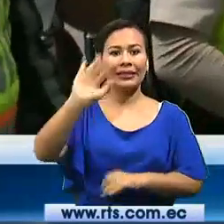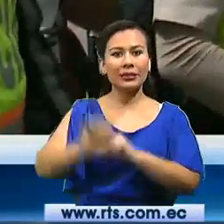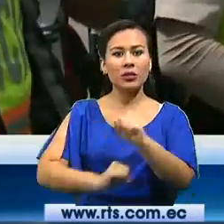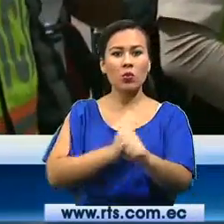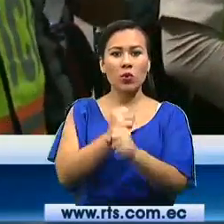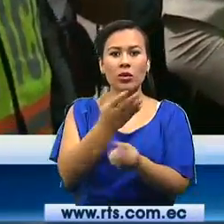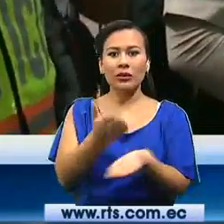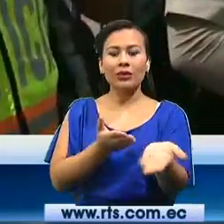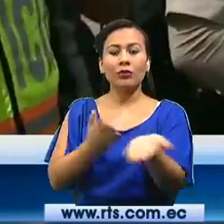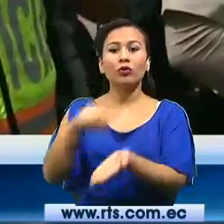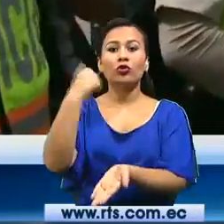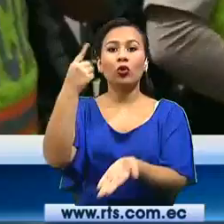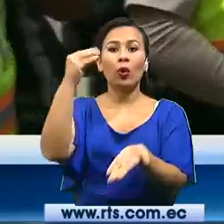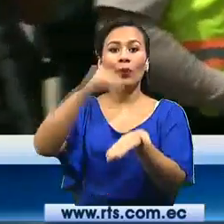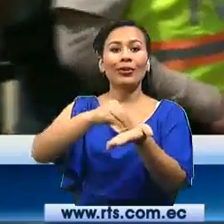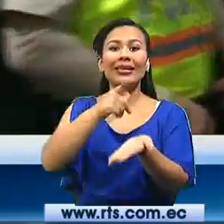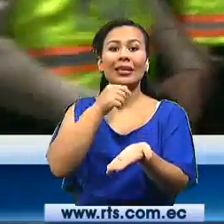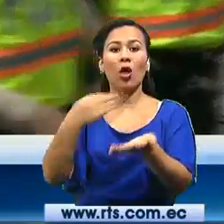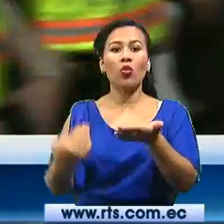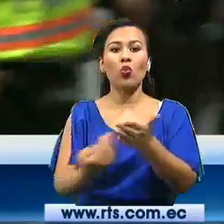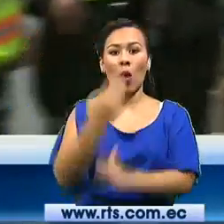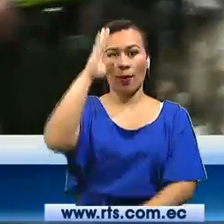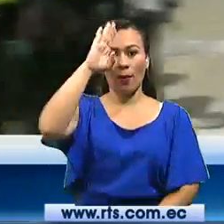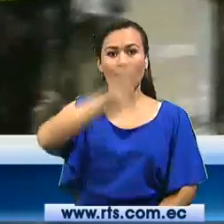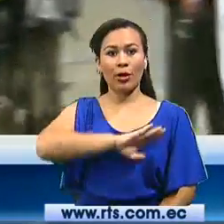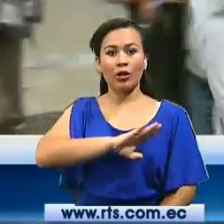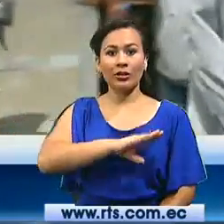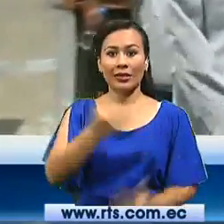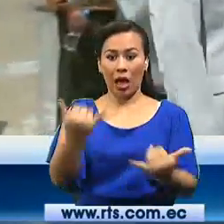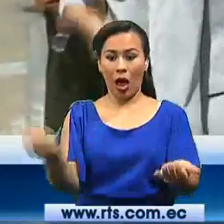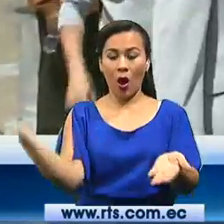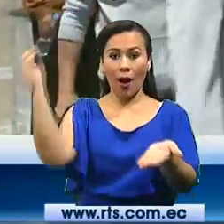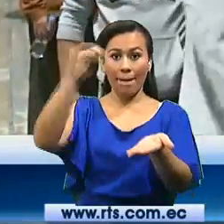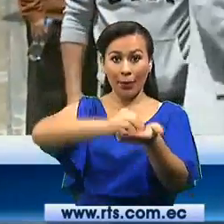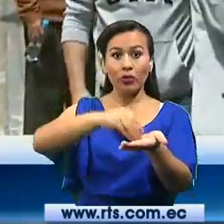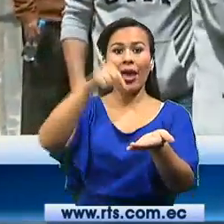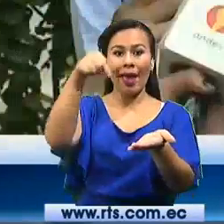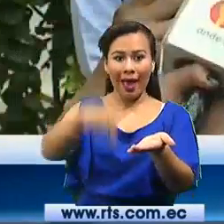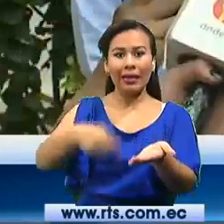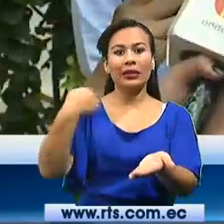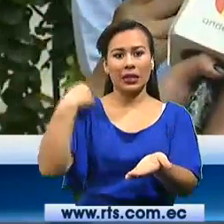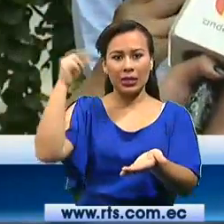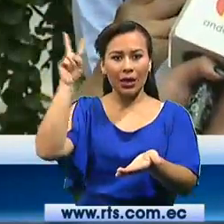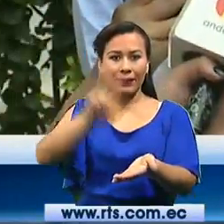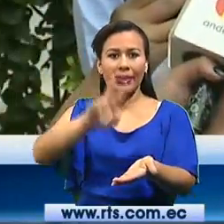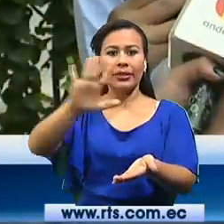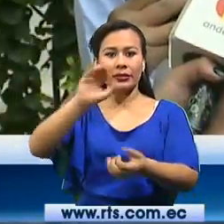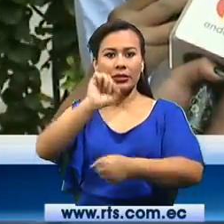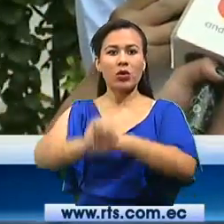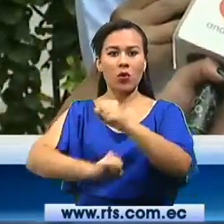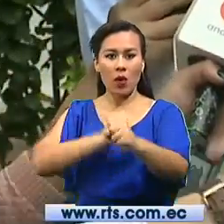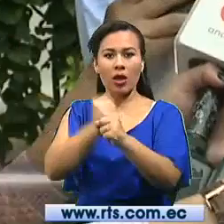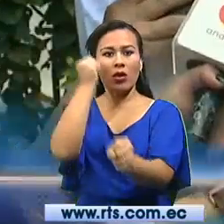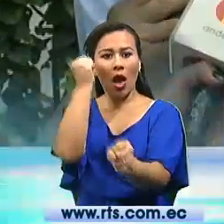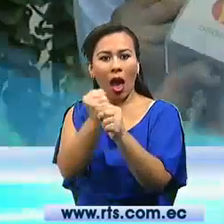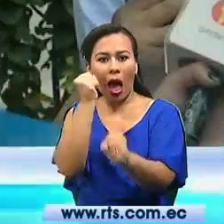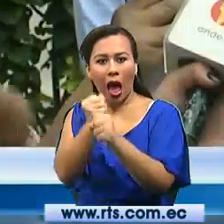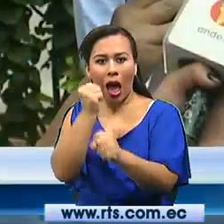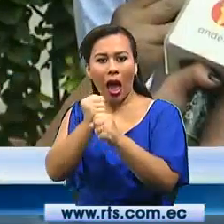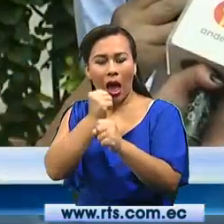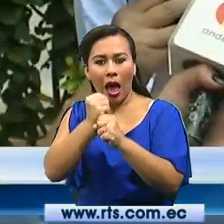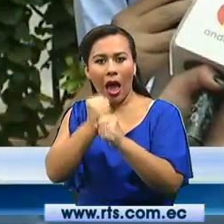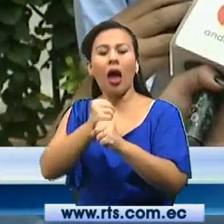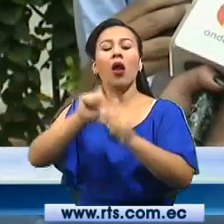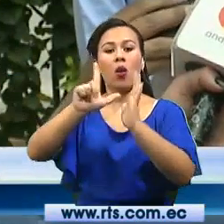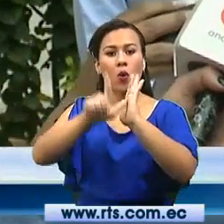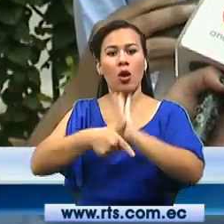punto solo será aplicado para los nuevos uniformados que entren en las instituciones armadas. Ellos sí deberán cumplir 25